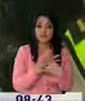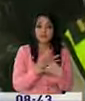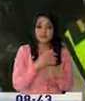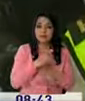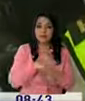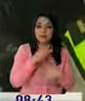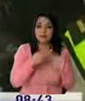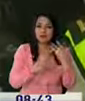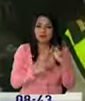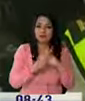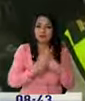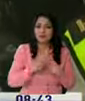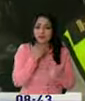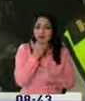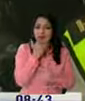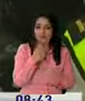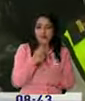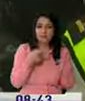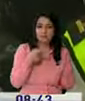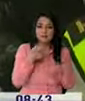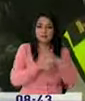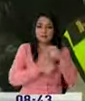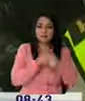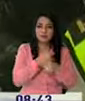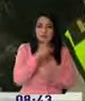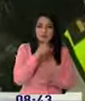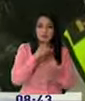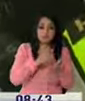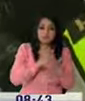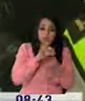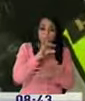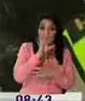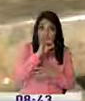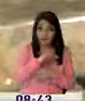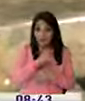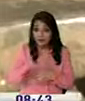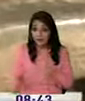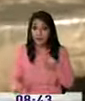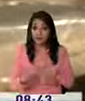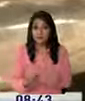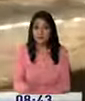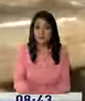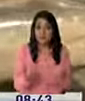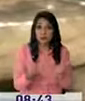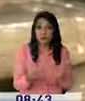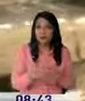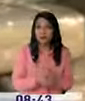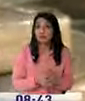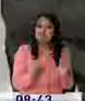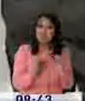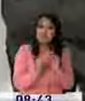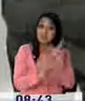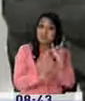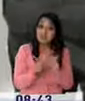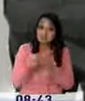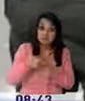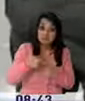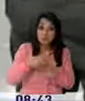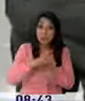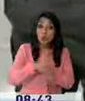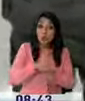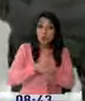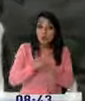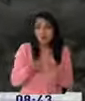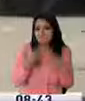otras causas desde el año 1990 hasta la presente fecha. Si existen o no más implicados, es investigado por la